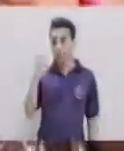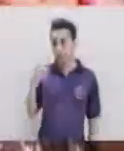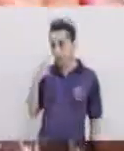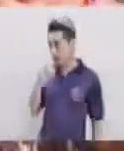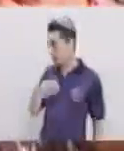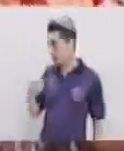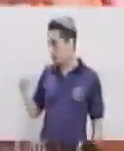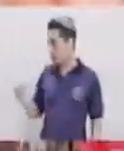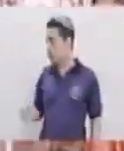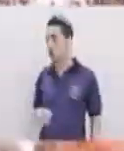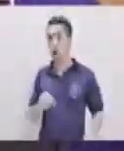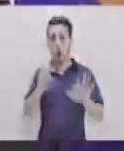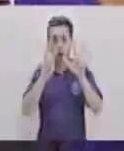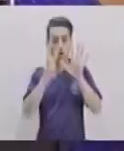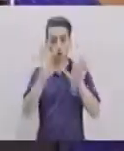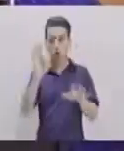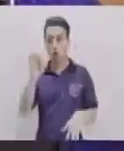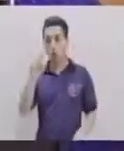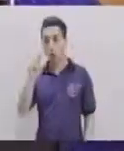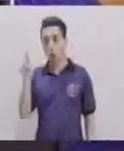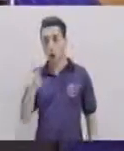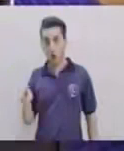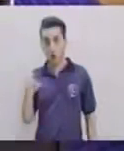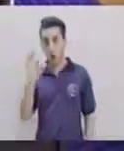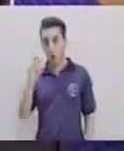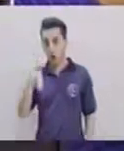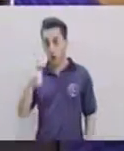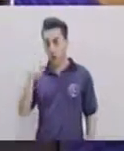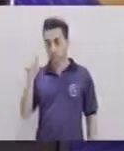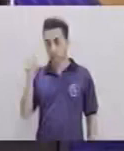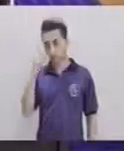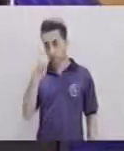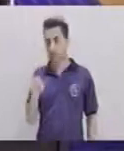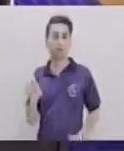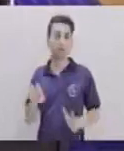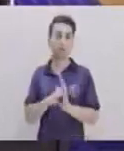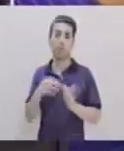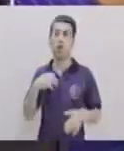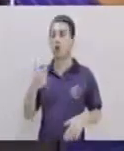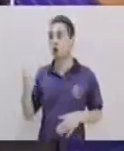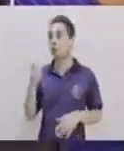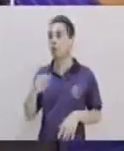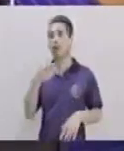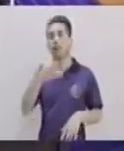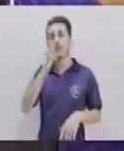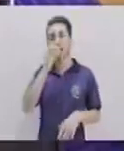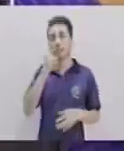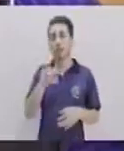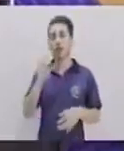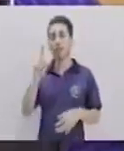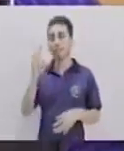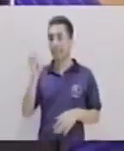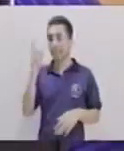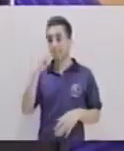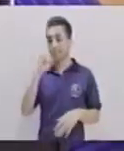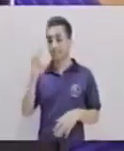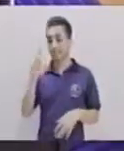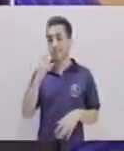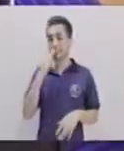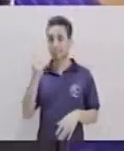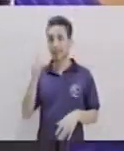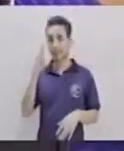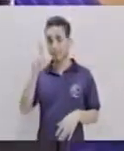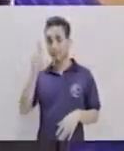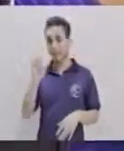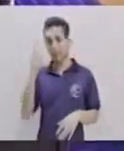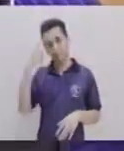que son 8 onzas. A veces, cuando nosotros compramos vasos desechables, los vasos dicen 8 onzas, que sería